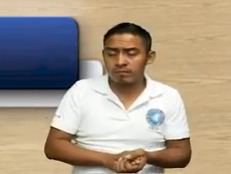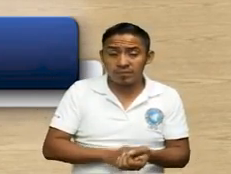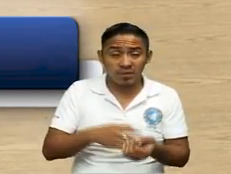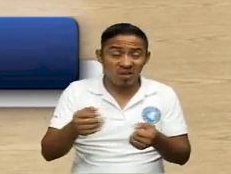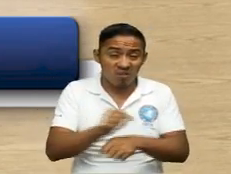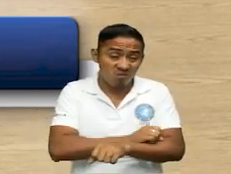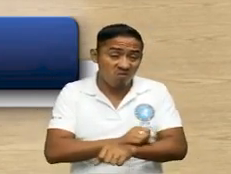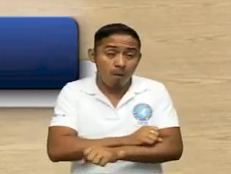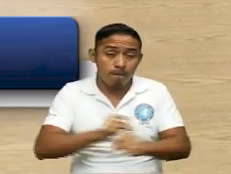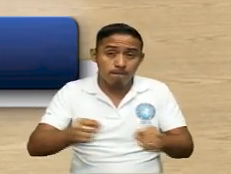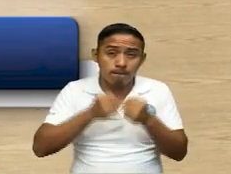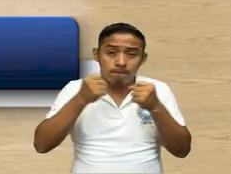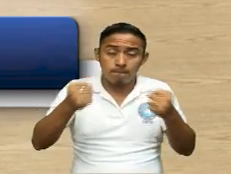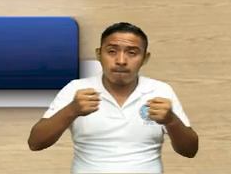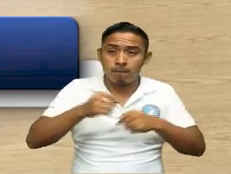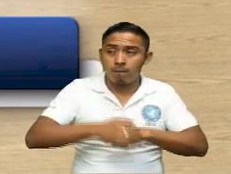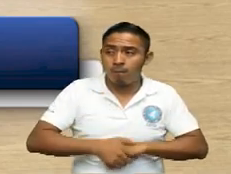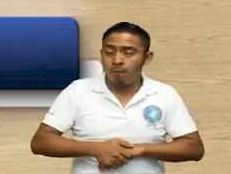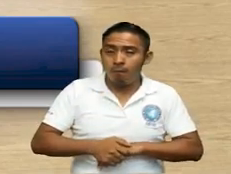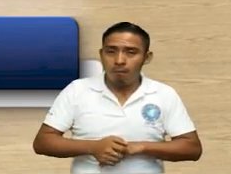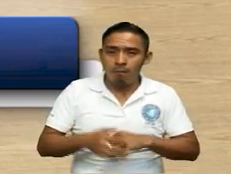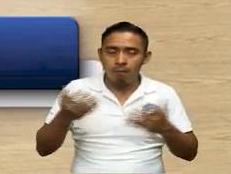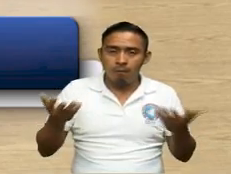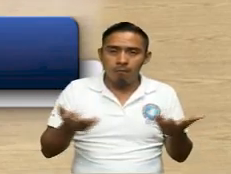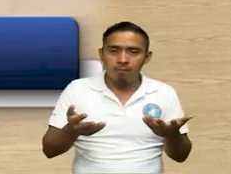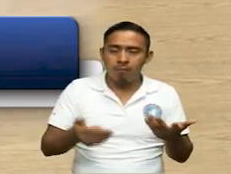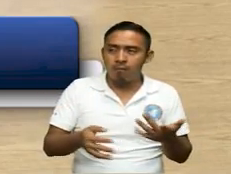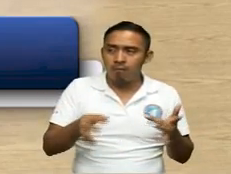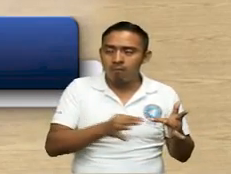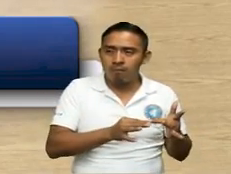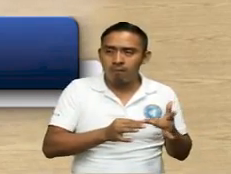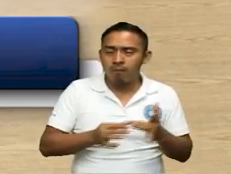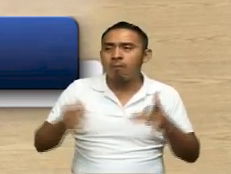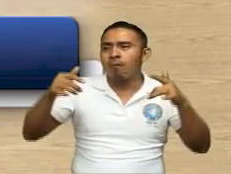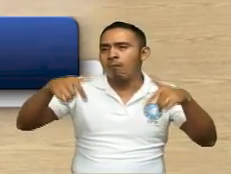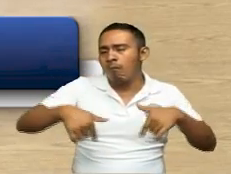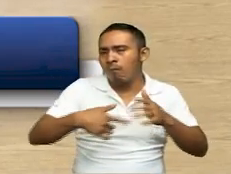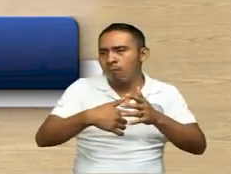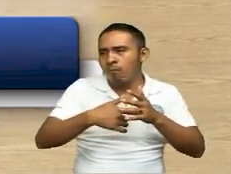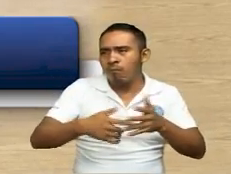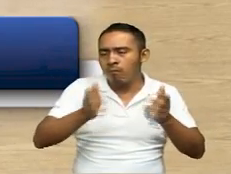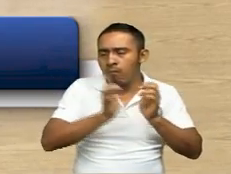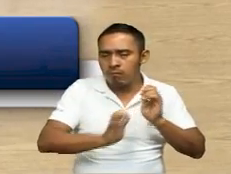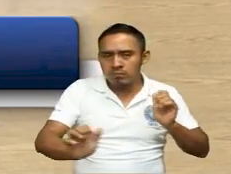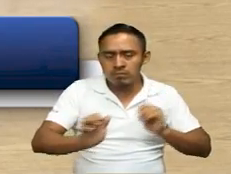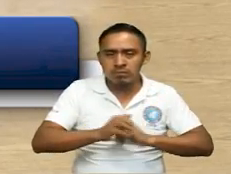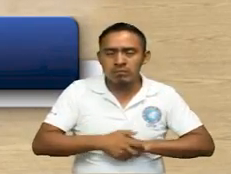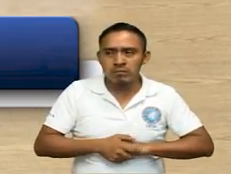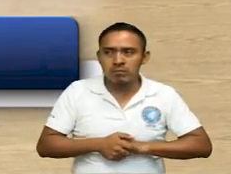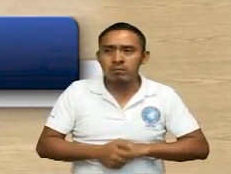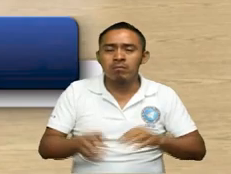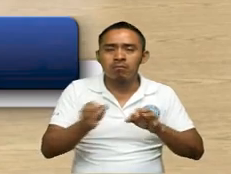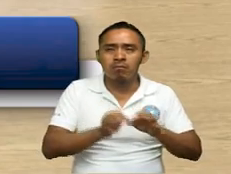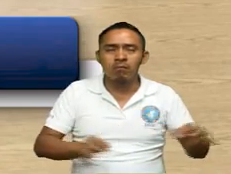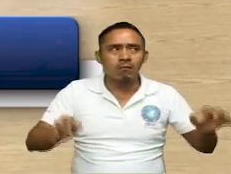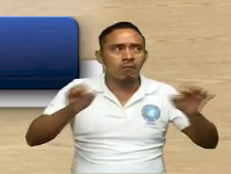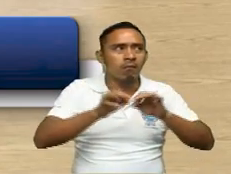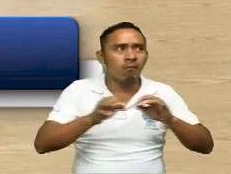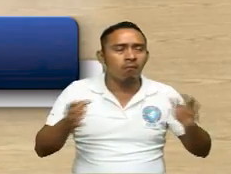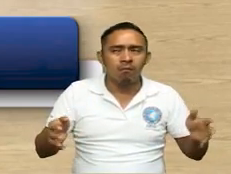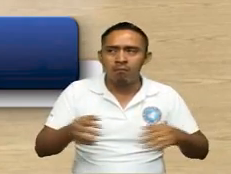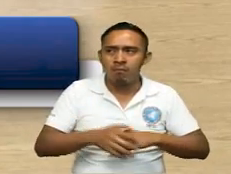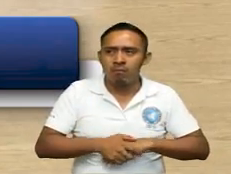fuertes. Entonces, para las áreas genitales tienen que ser jabones especiales, por lo menos jabones de niños como mínimo. Ajá, eso es importante. Para que el jabón de niño en